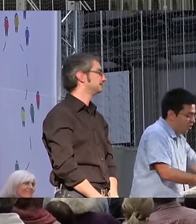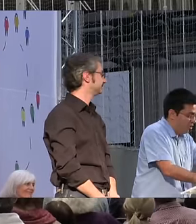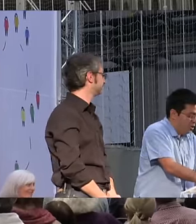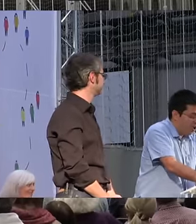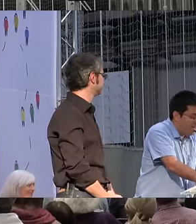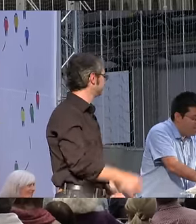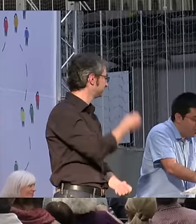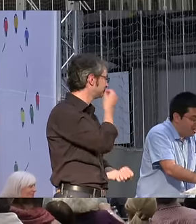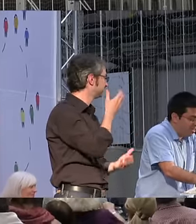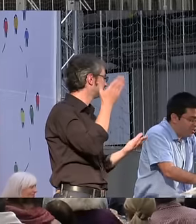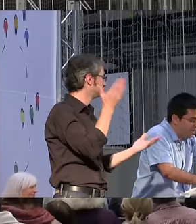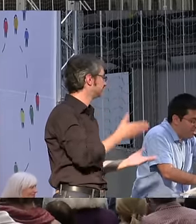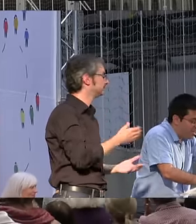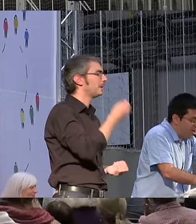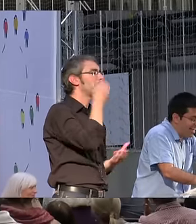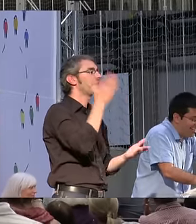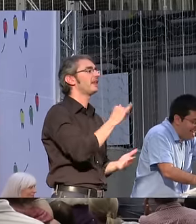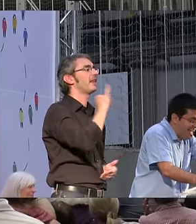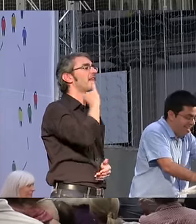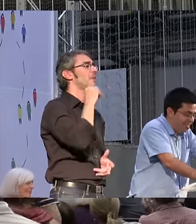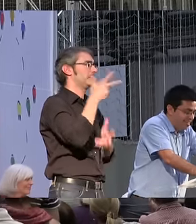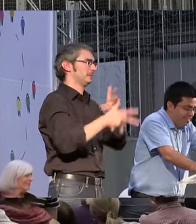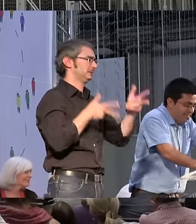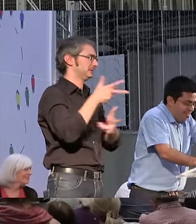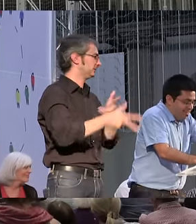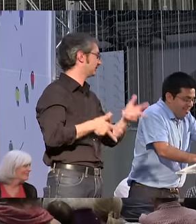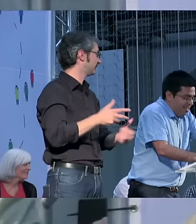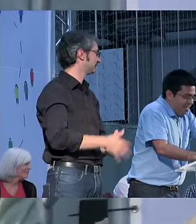Bienvenido, Ongi Etorri, Joseba Sirón Alcateá,